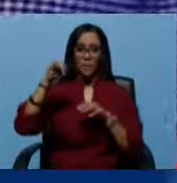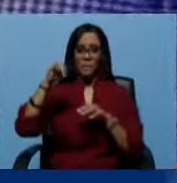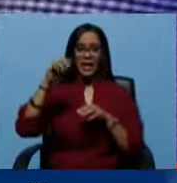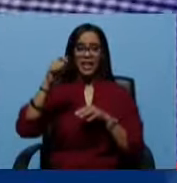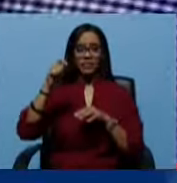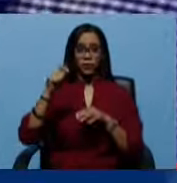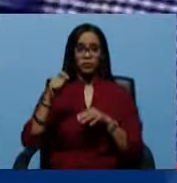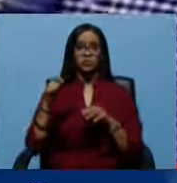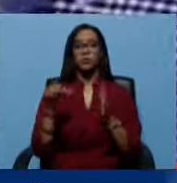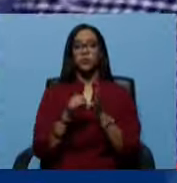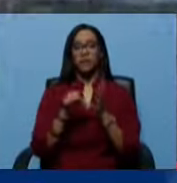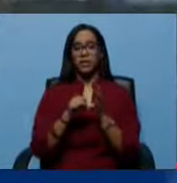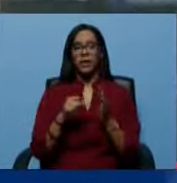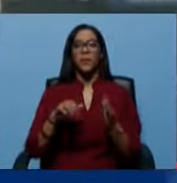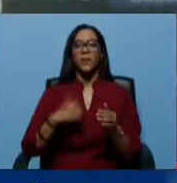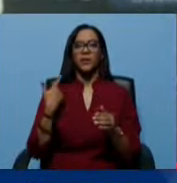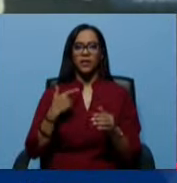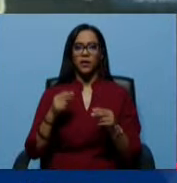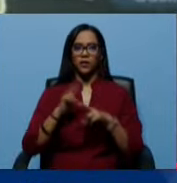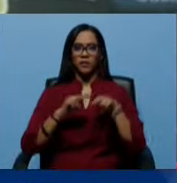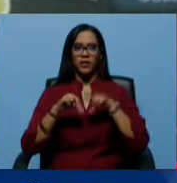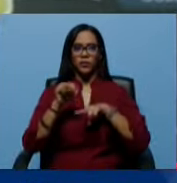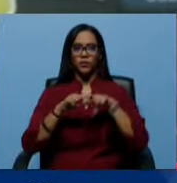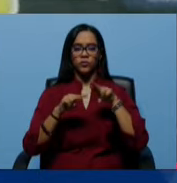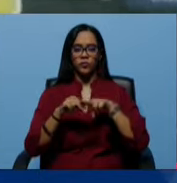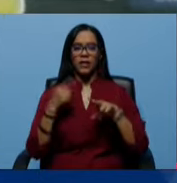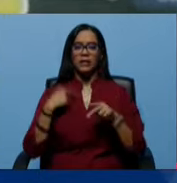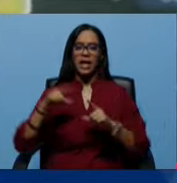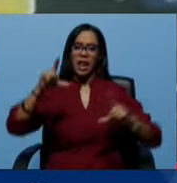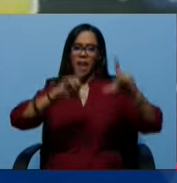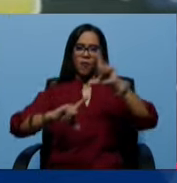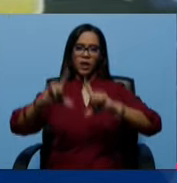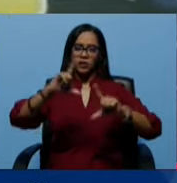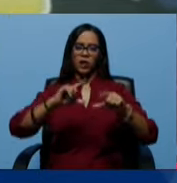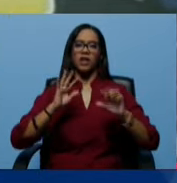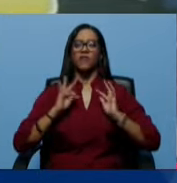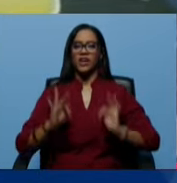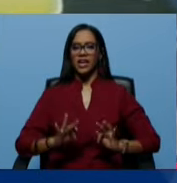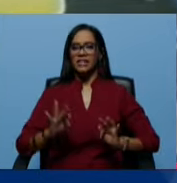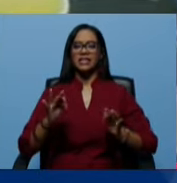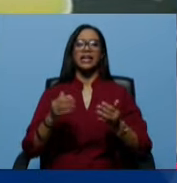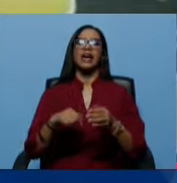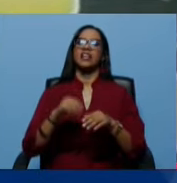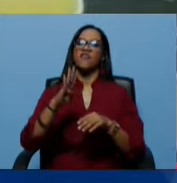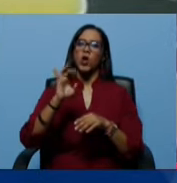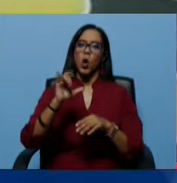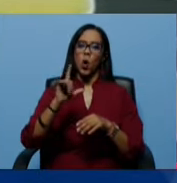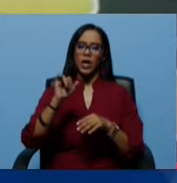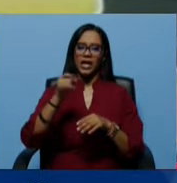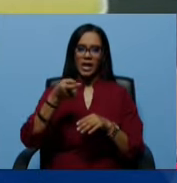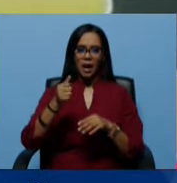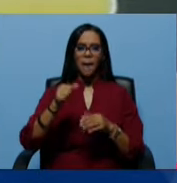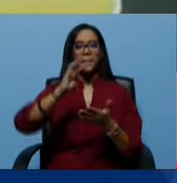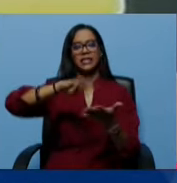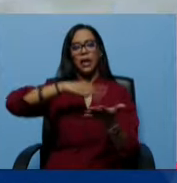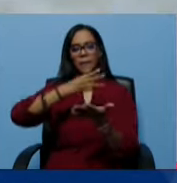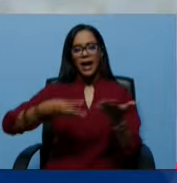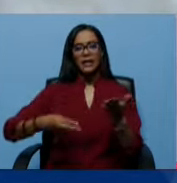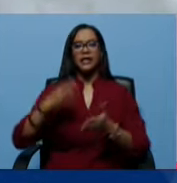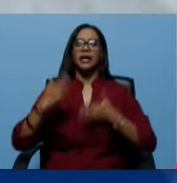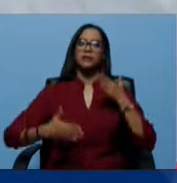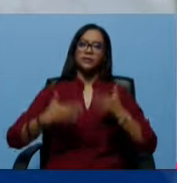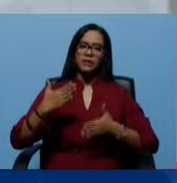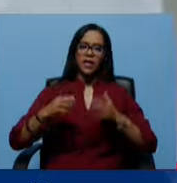podemos tener una infraestructura que cuenta con laboratorios de física, de biología, de matemática, meganúcleo de robótica